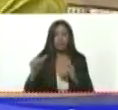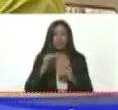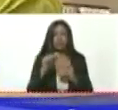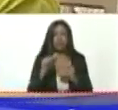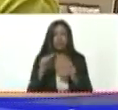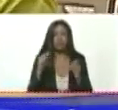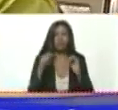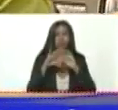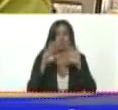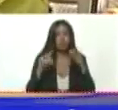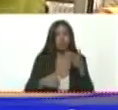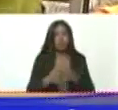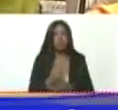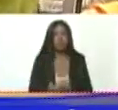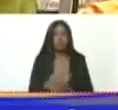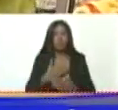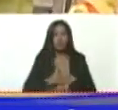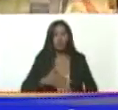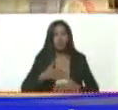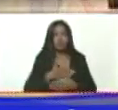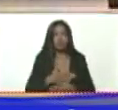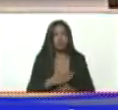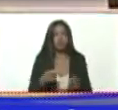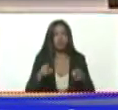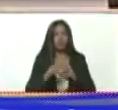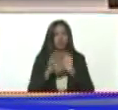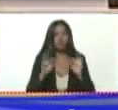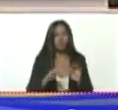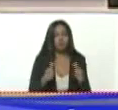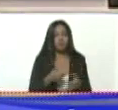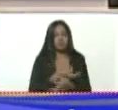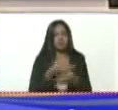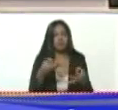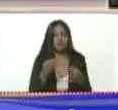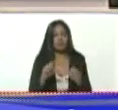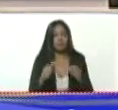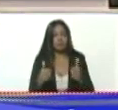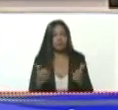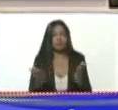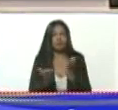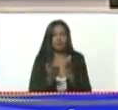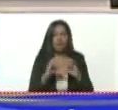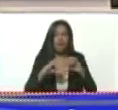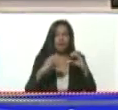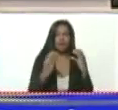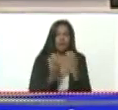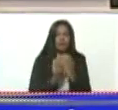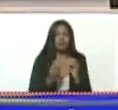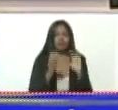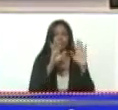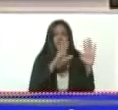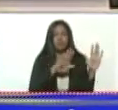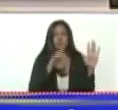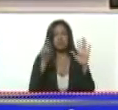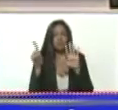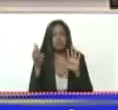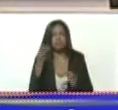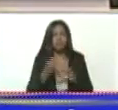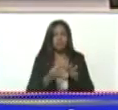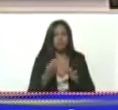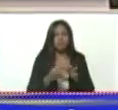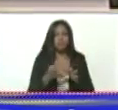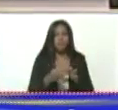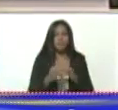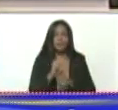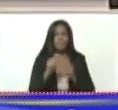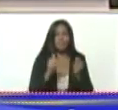brillo, mayor calidad. Tremendo inicio de clase. 16 de septiembre, vicepresidenta